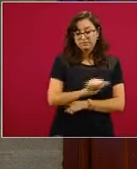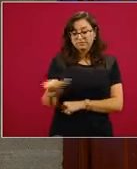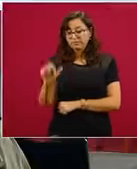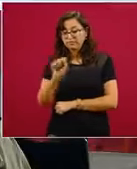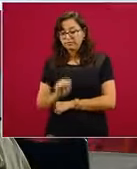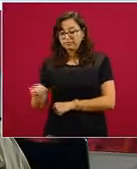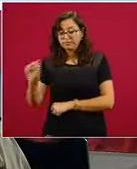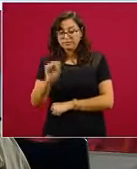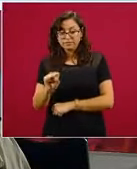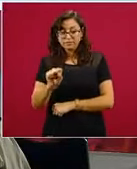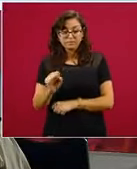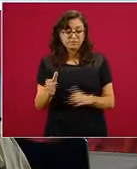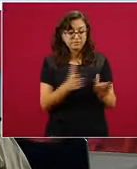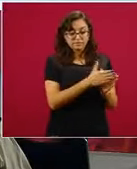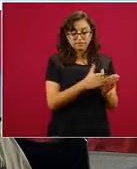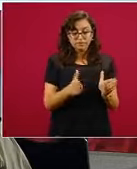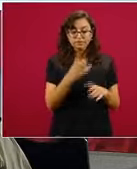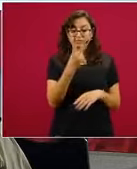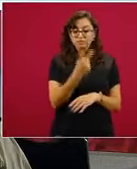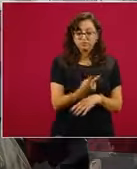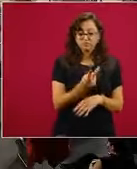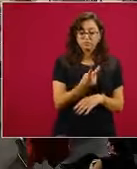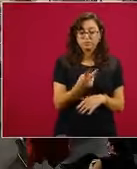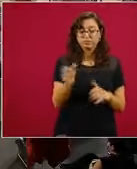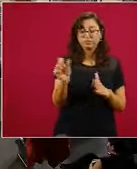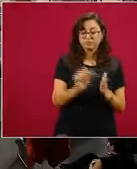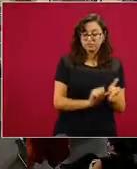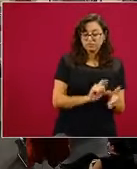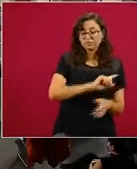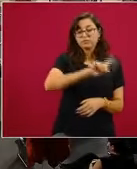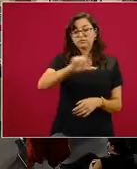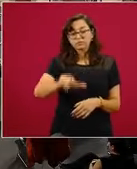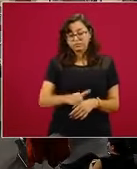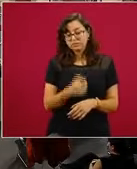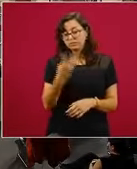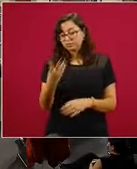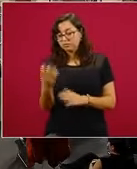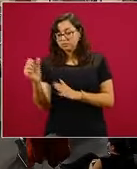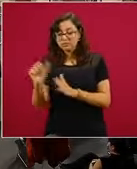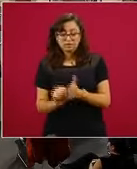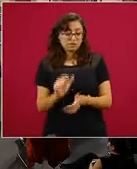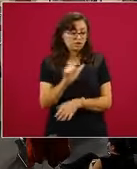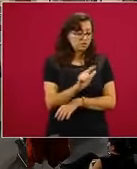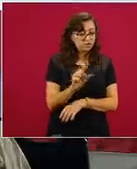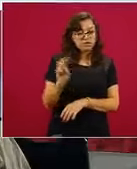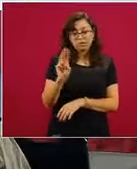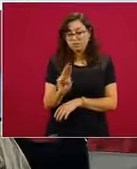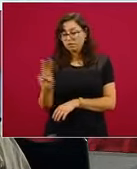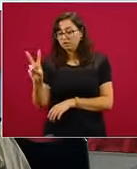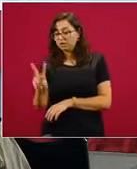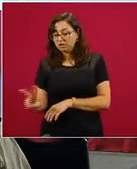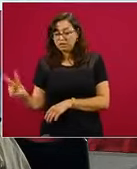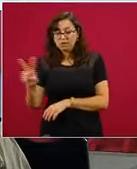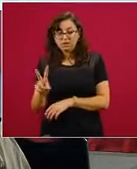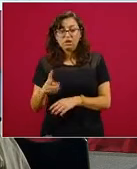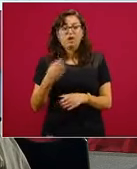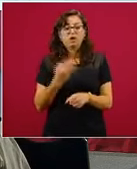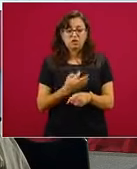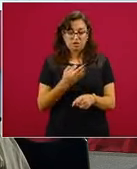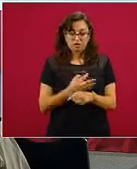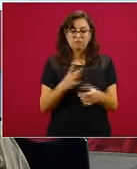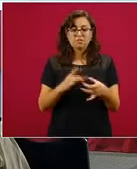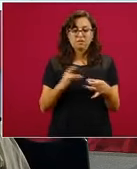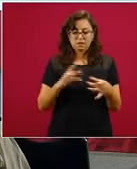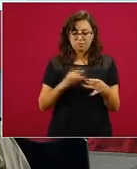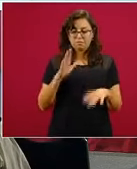lo menos los 2 primeros meses, y lunes, miércoles y viernes los últimos 4 meses. Ya hablaremos de temas de resistencia,